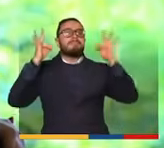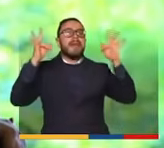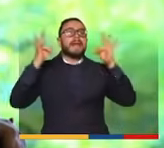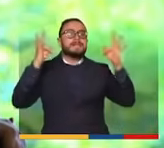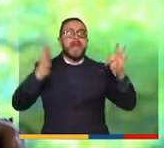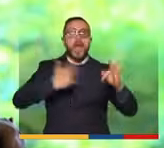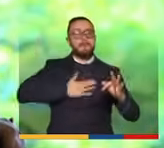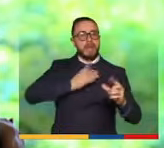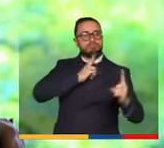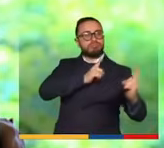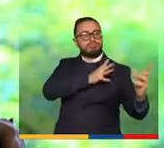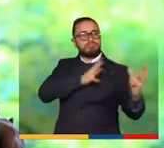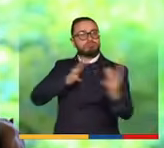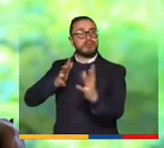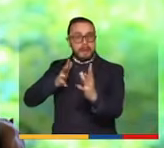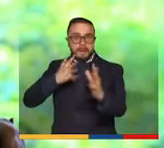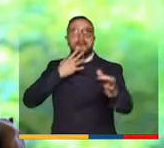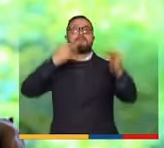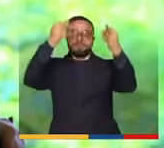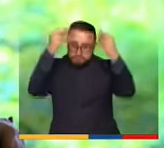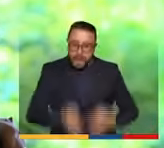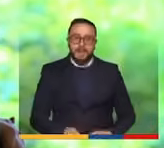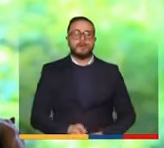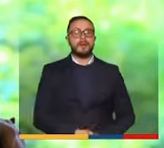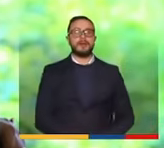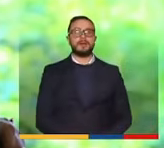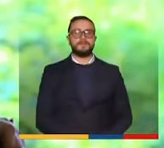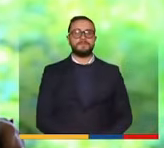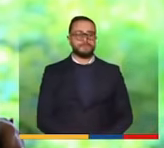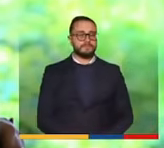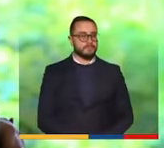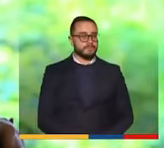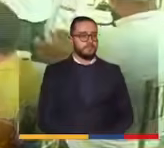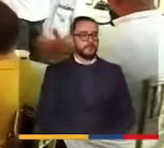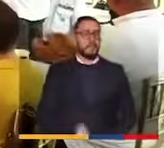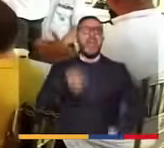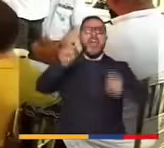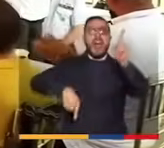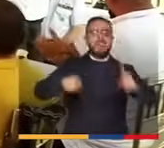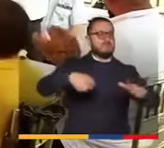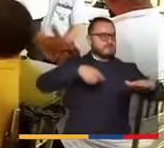palabras son ciertas, de que los asesinos,